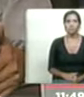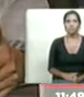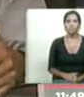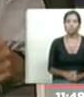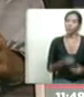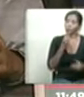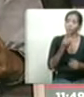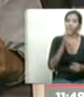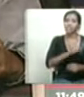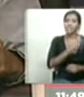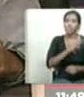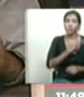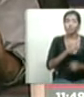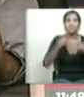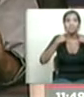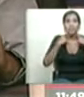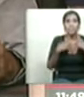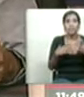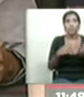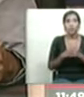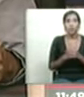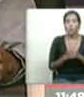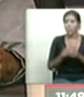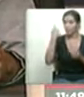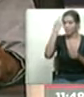Bueno, señores, se perdió el decoro,